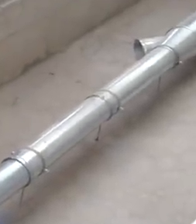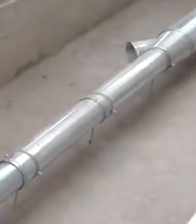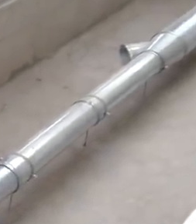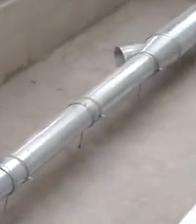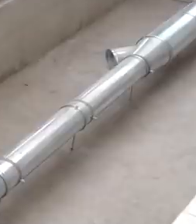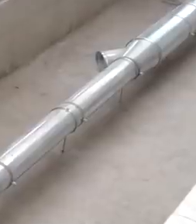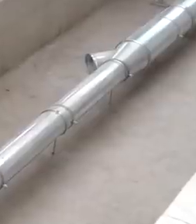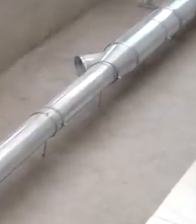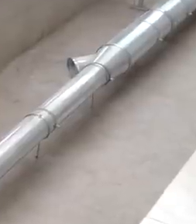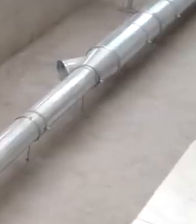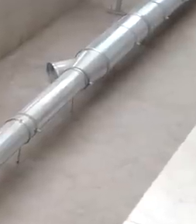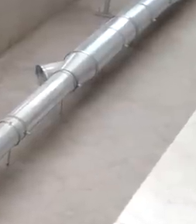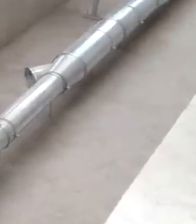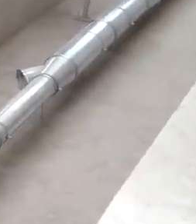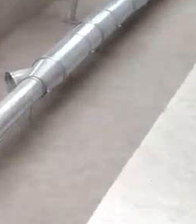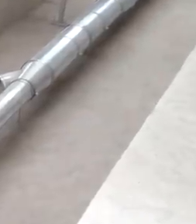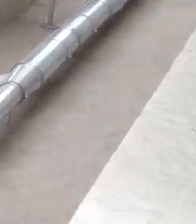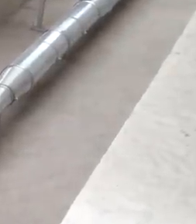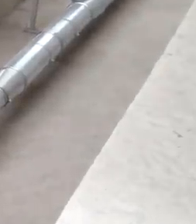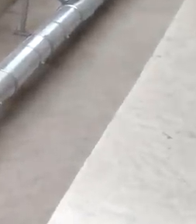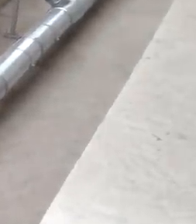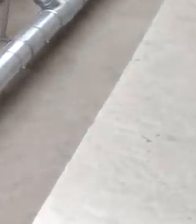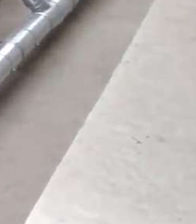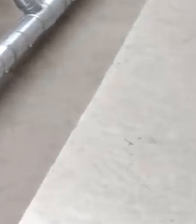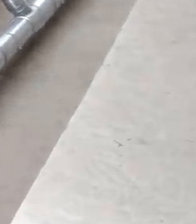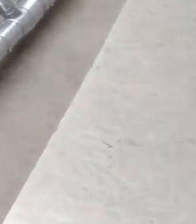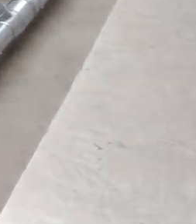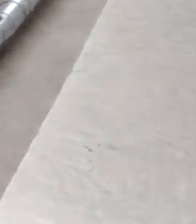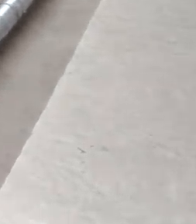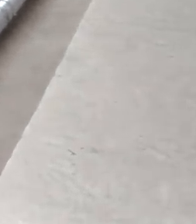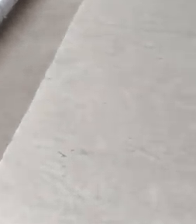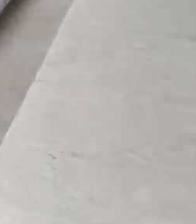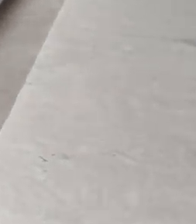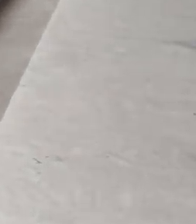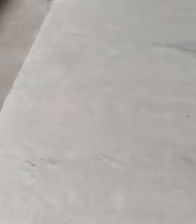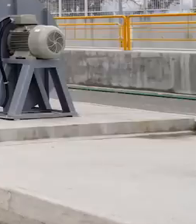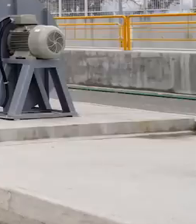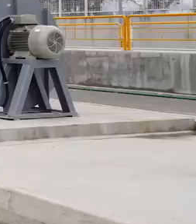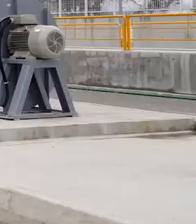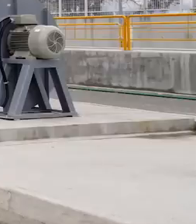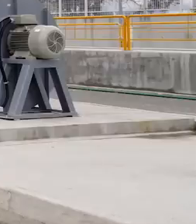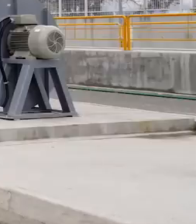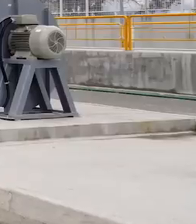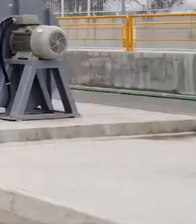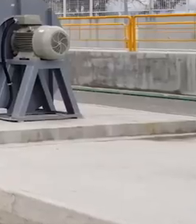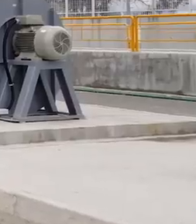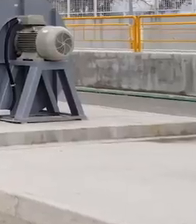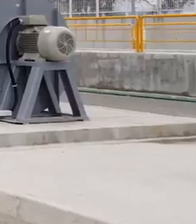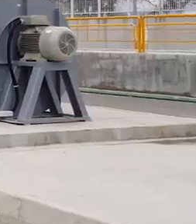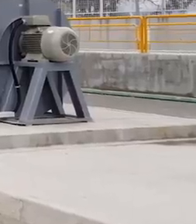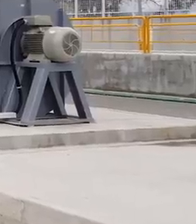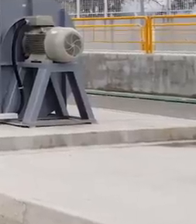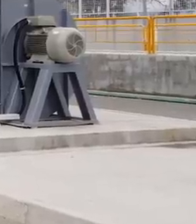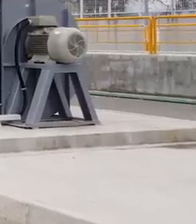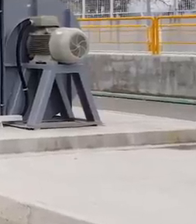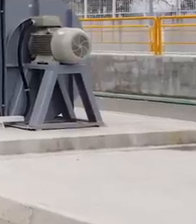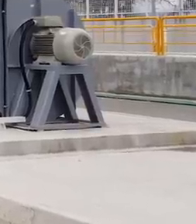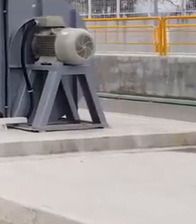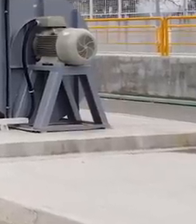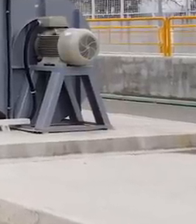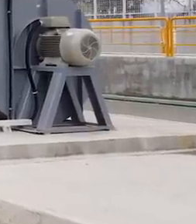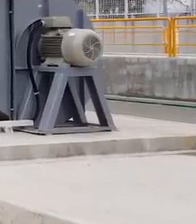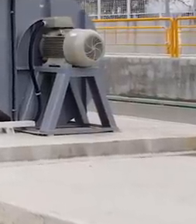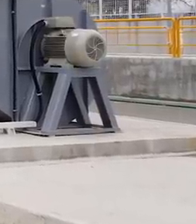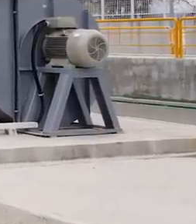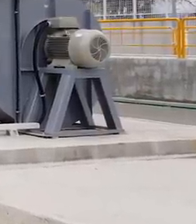de sopleteado para mantenimiento de los trenes. Cuenta con fosa, tolvas y ductos conectados a sopladores para realizar la limpieza del material